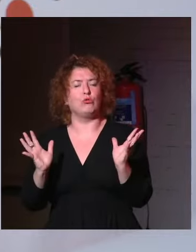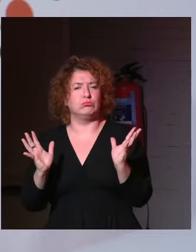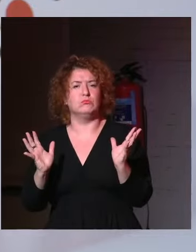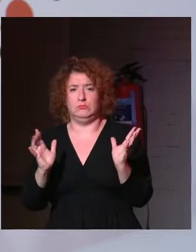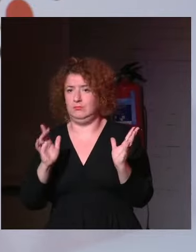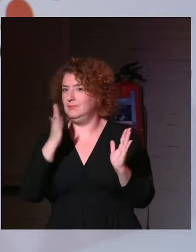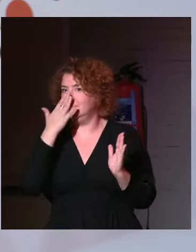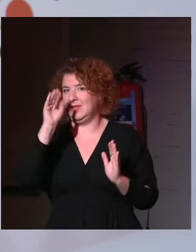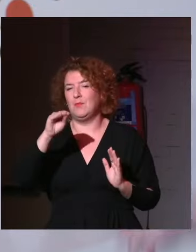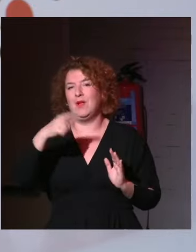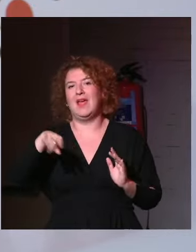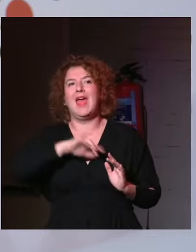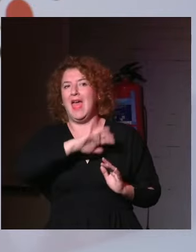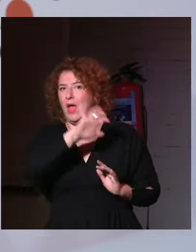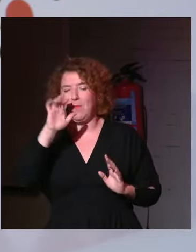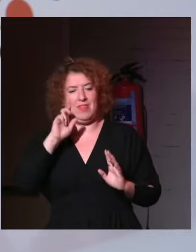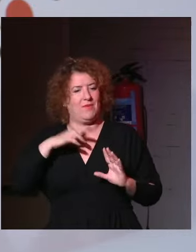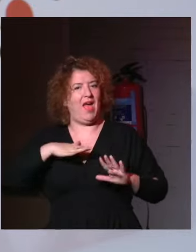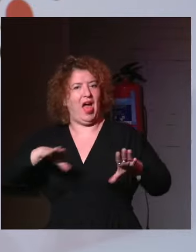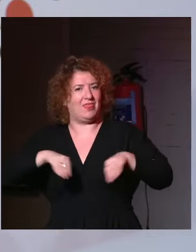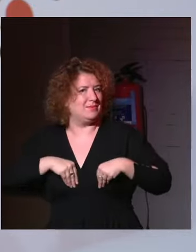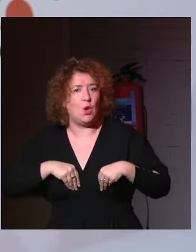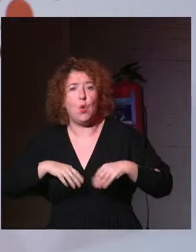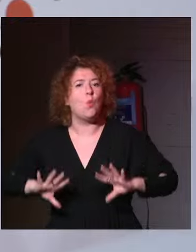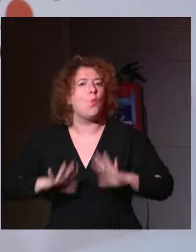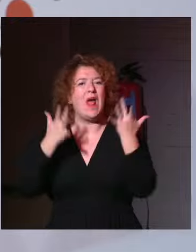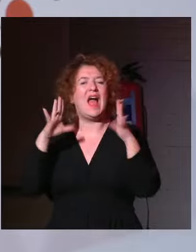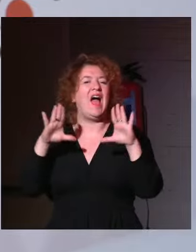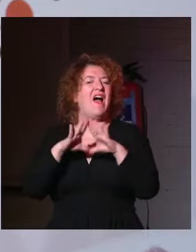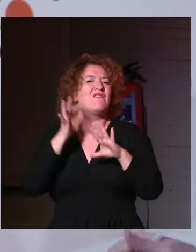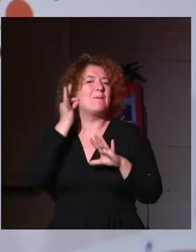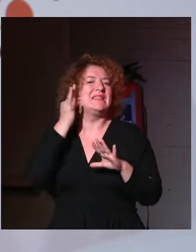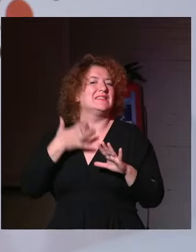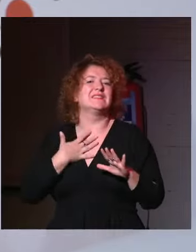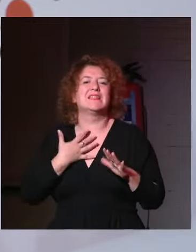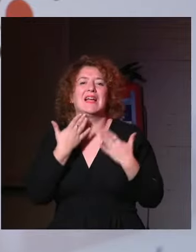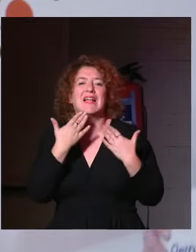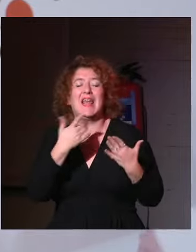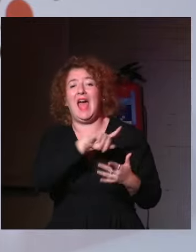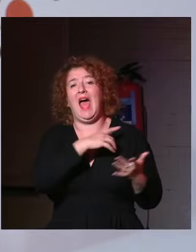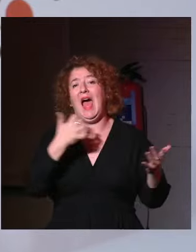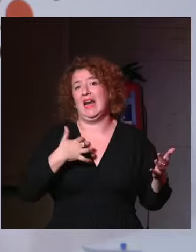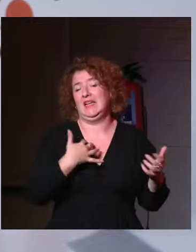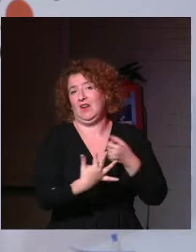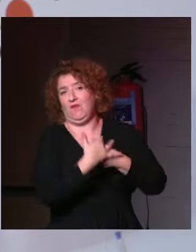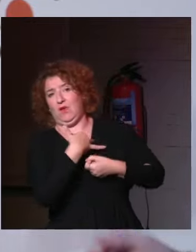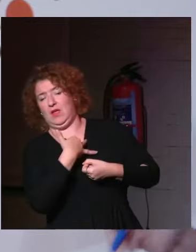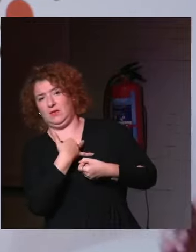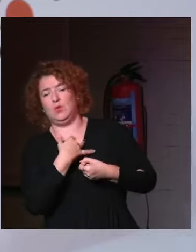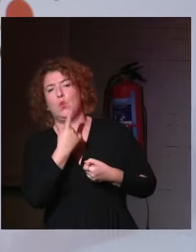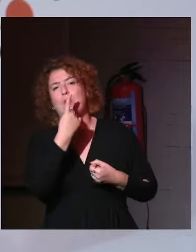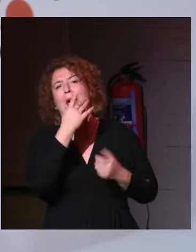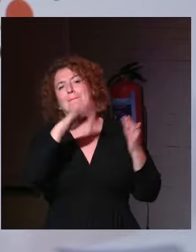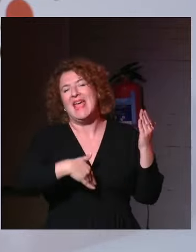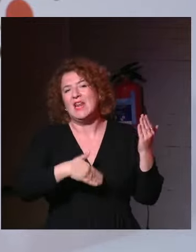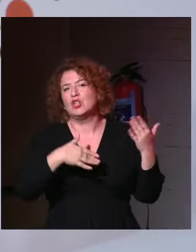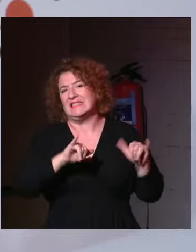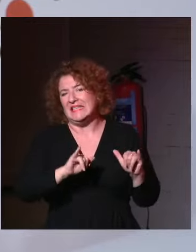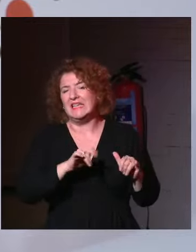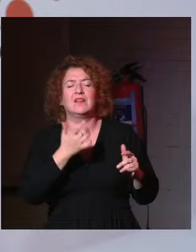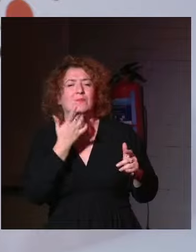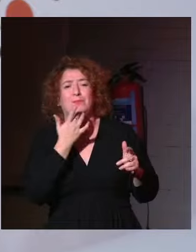Europa lo mire lo reconozca que la huelga feminista estuvo inspirada en la huelga de Argentina ni una menos y en todo el auge